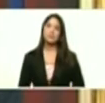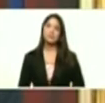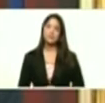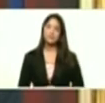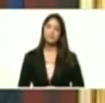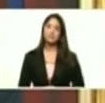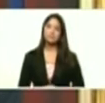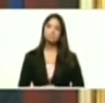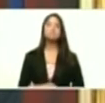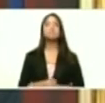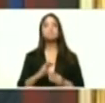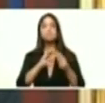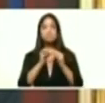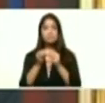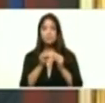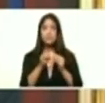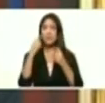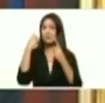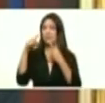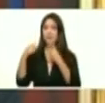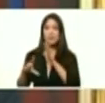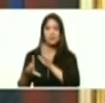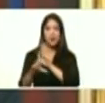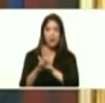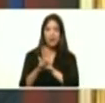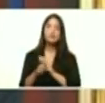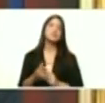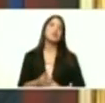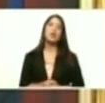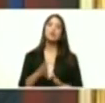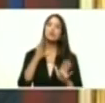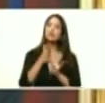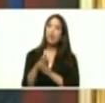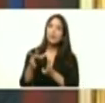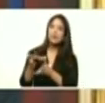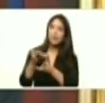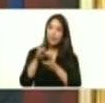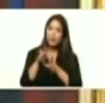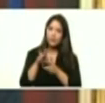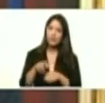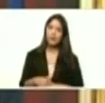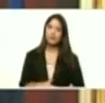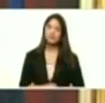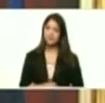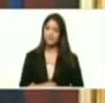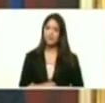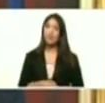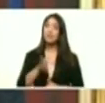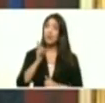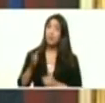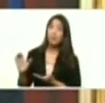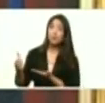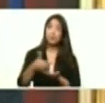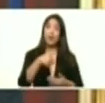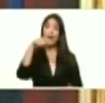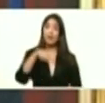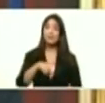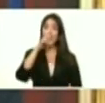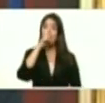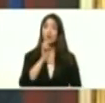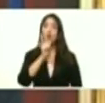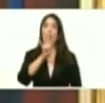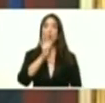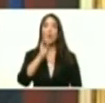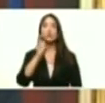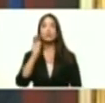las modificaciones de las leyes que hice en materia tributaria y impositiva, vamos a recaudar este año 400